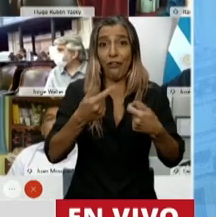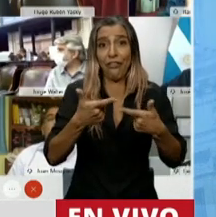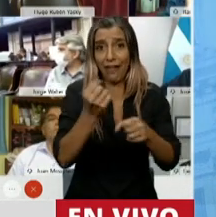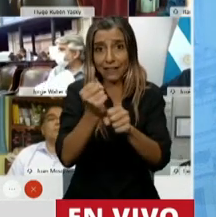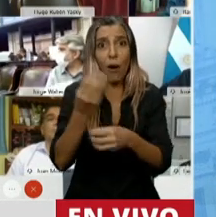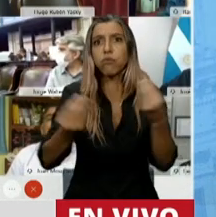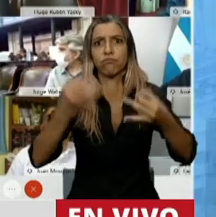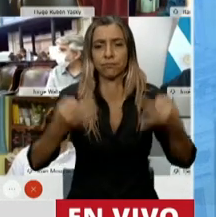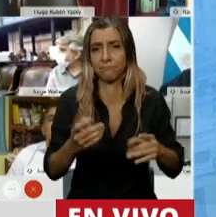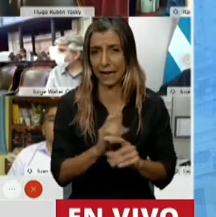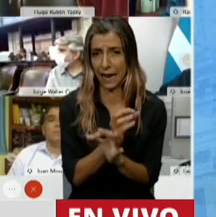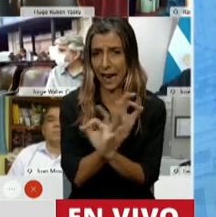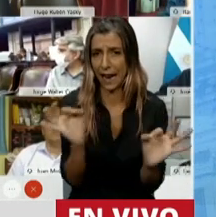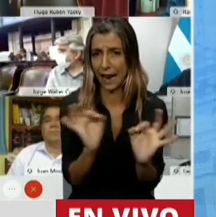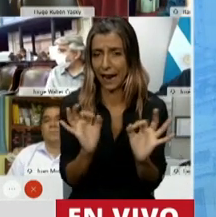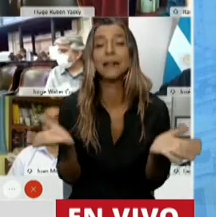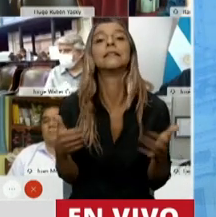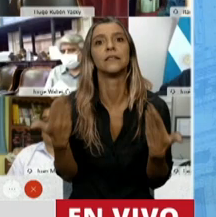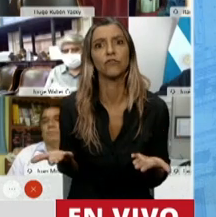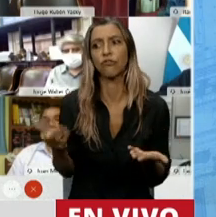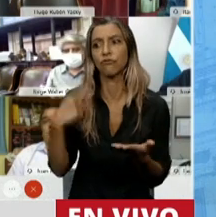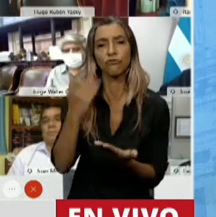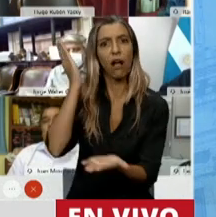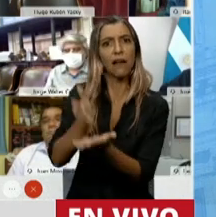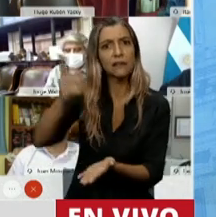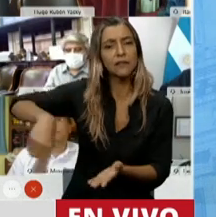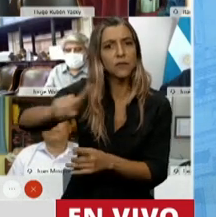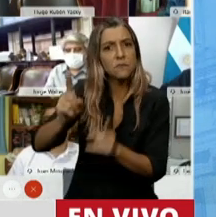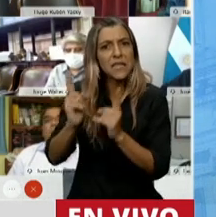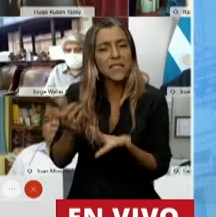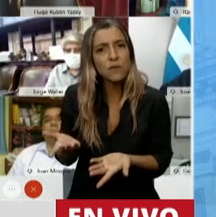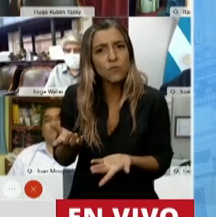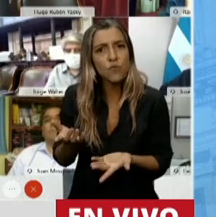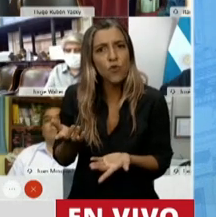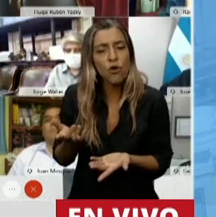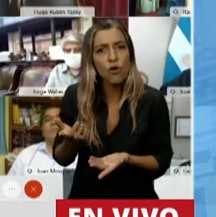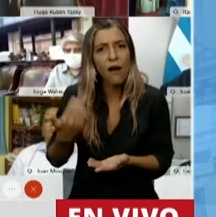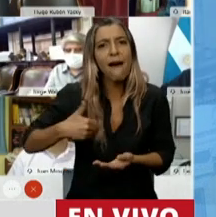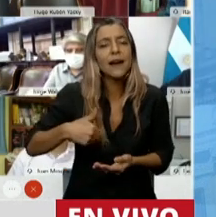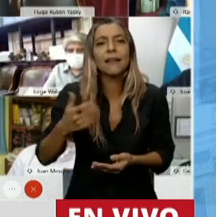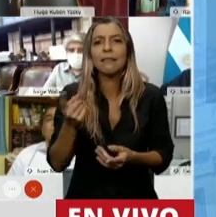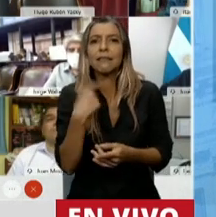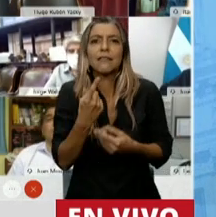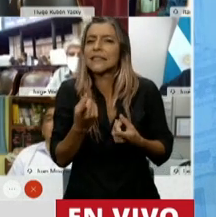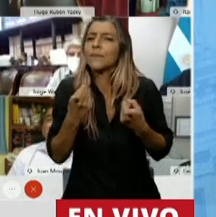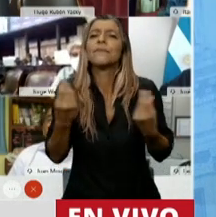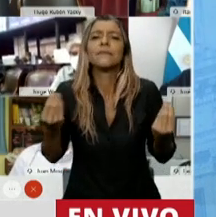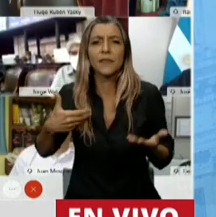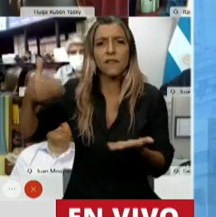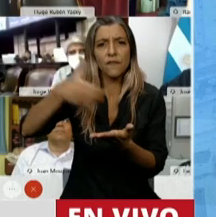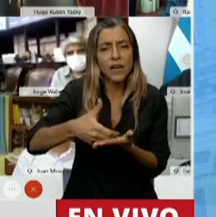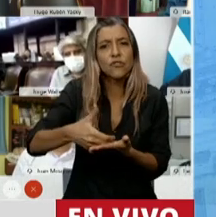Señor presidente, la Argentina necesita inversión y creación de